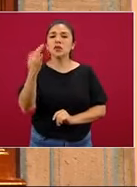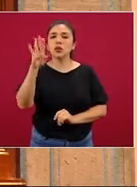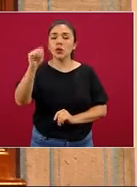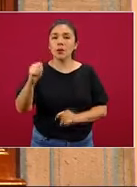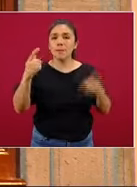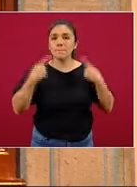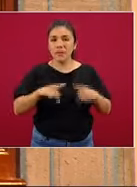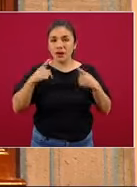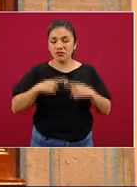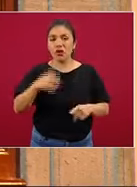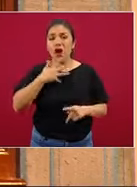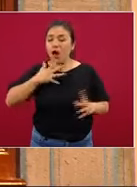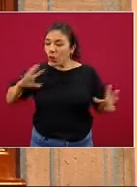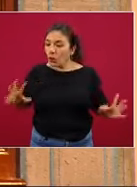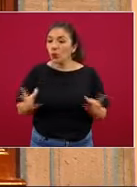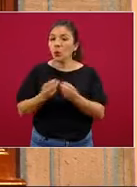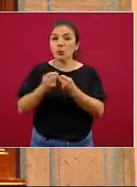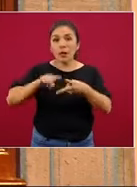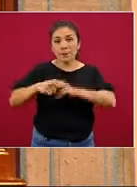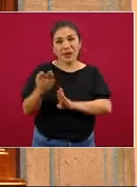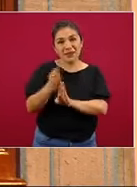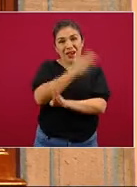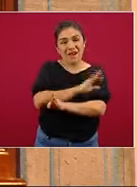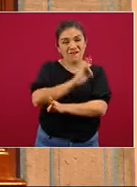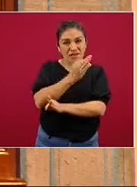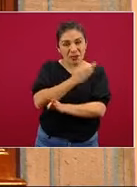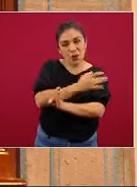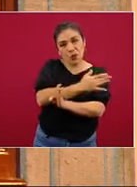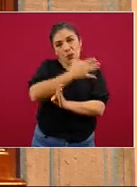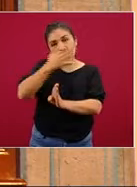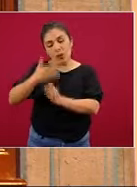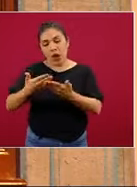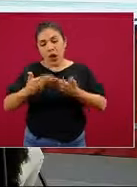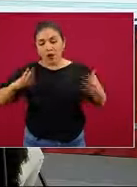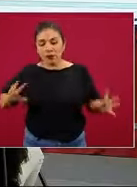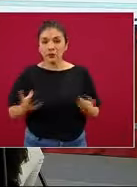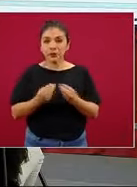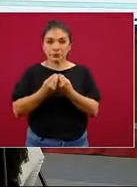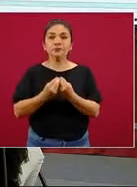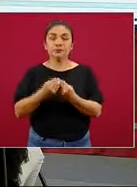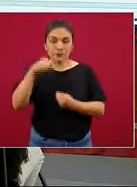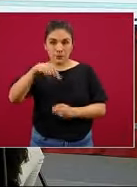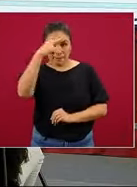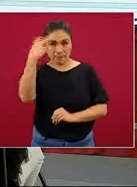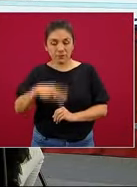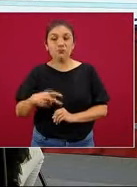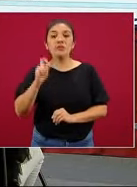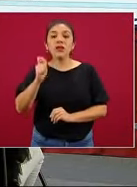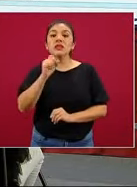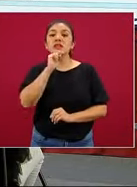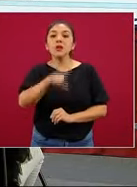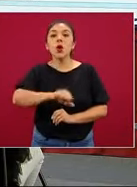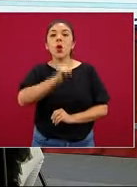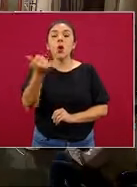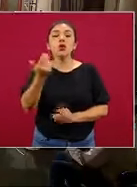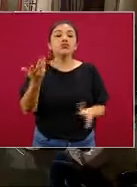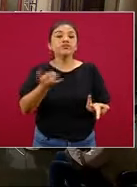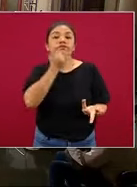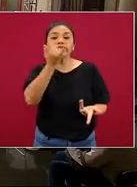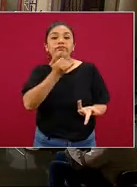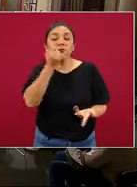867.559 como casos acumulados confirmados desde que inició la epidemia en México, y tenemos la